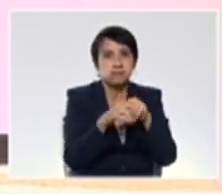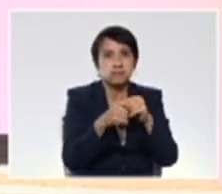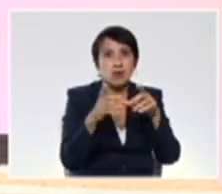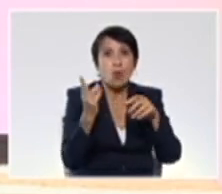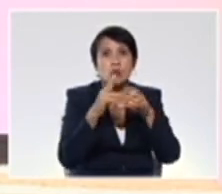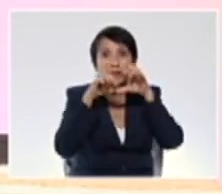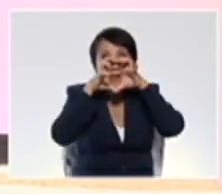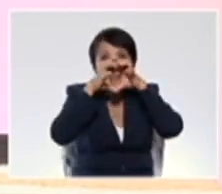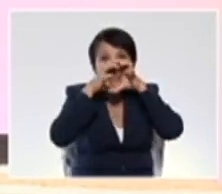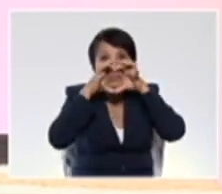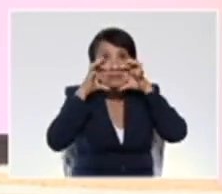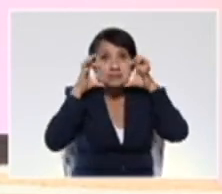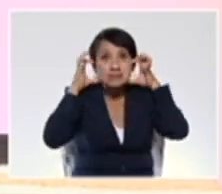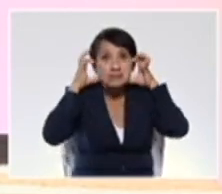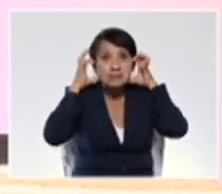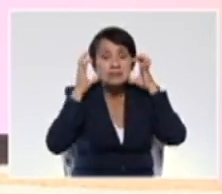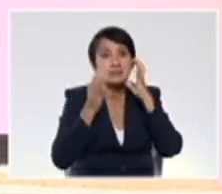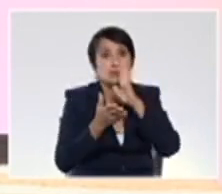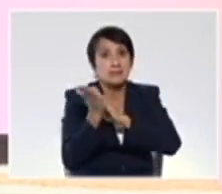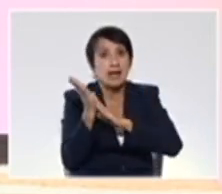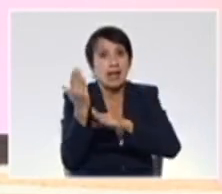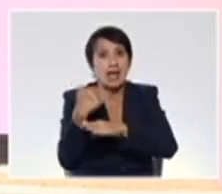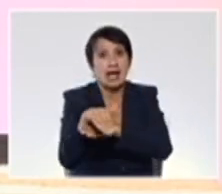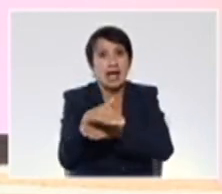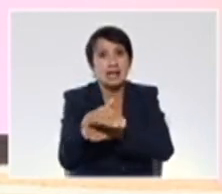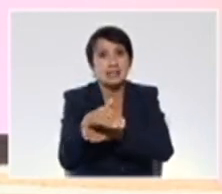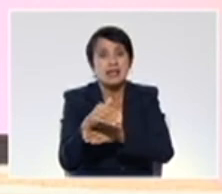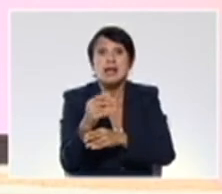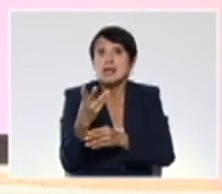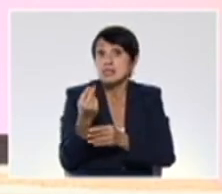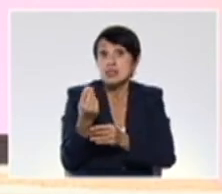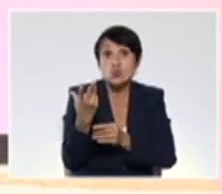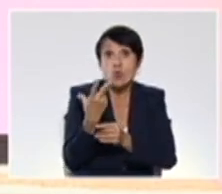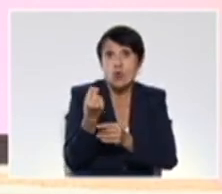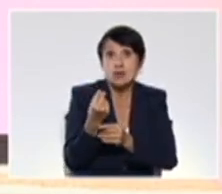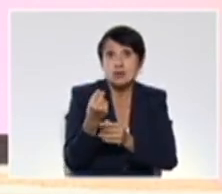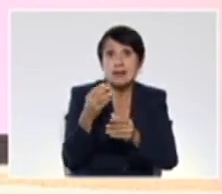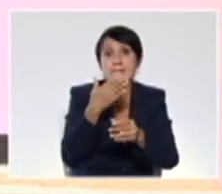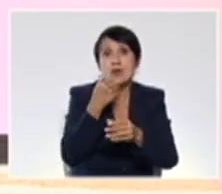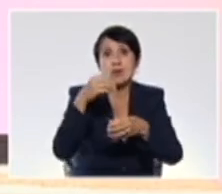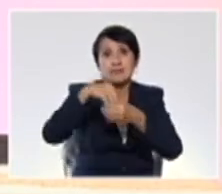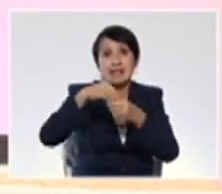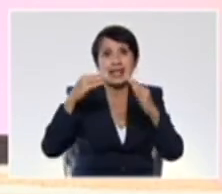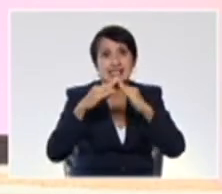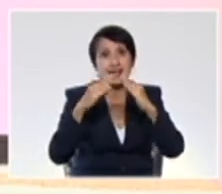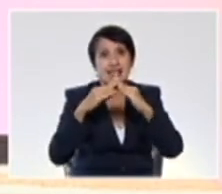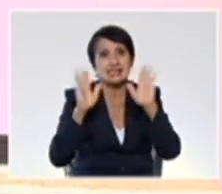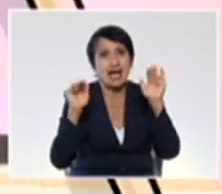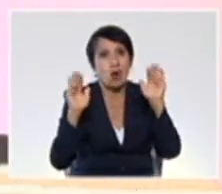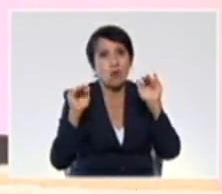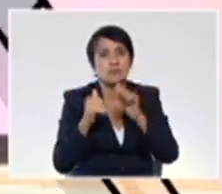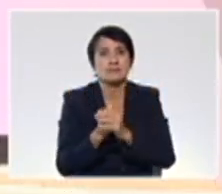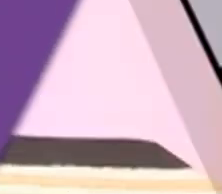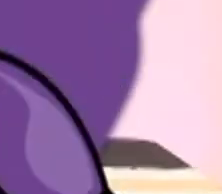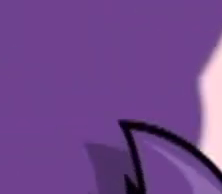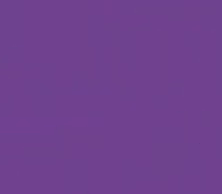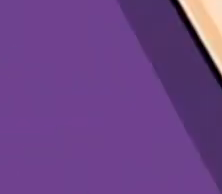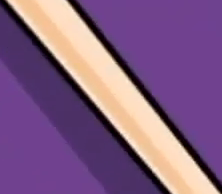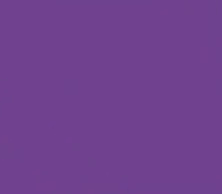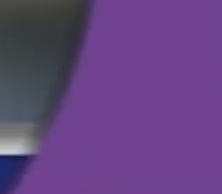el tapabocas si tenemos que salir y si no es necesario, quédate en casa. Chao.